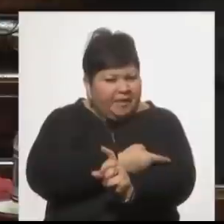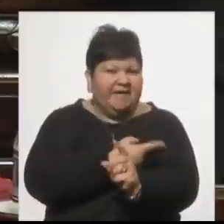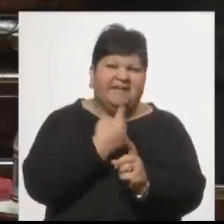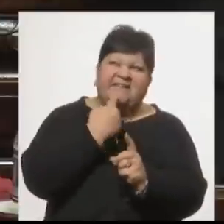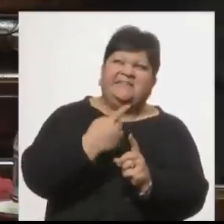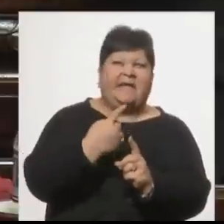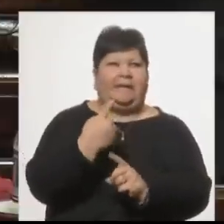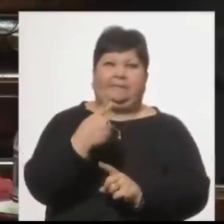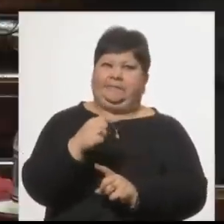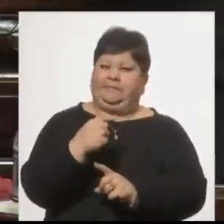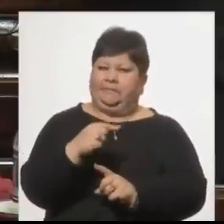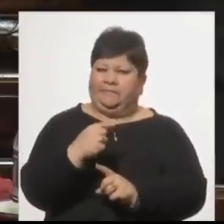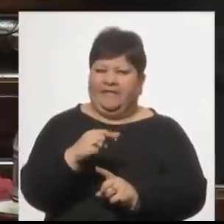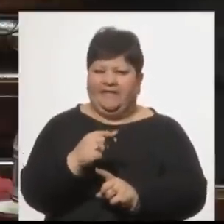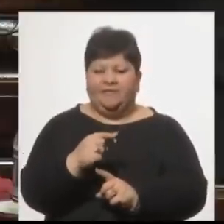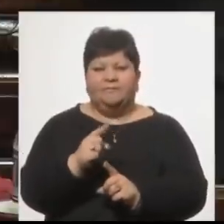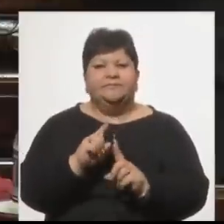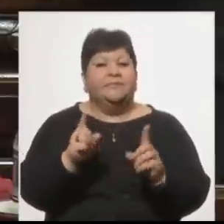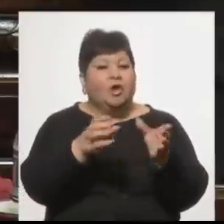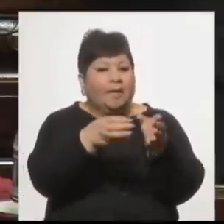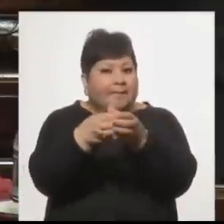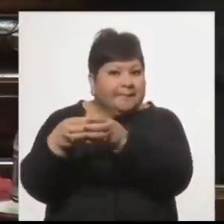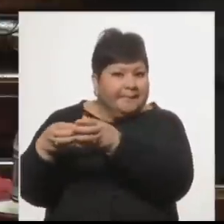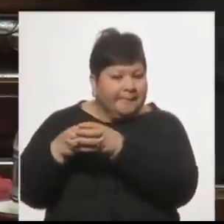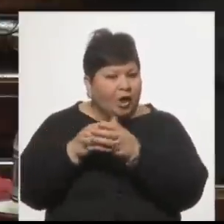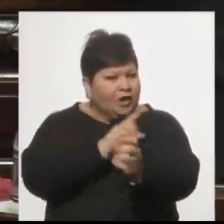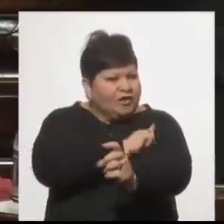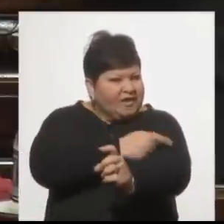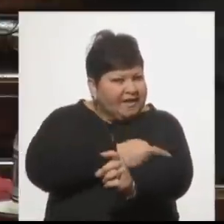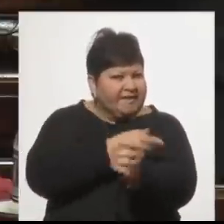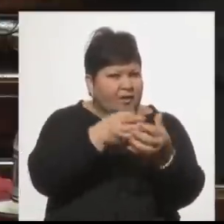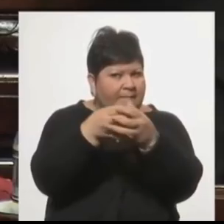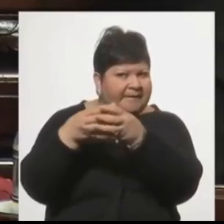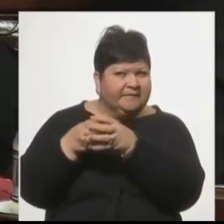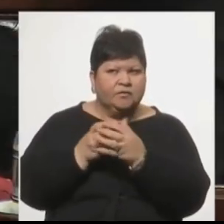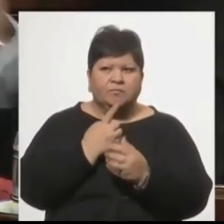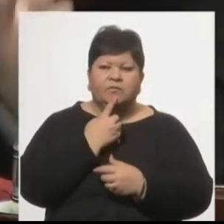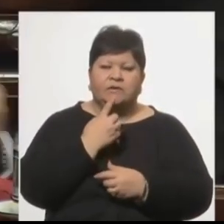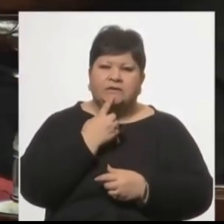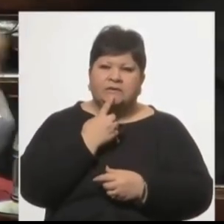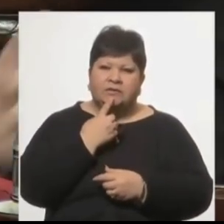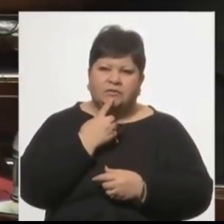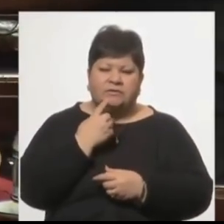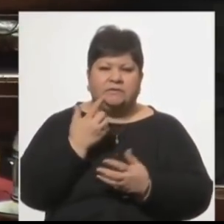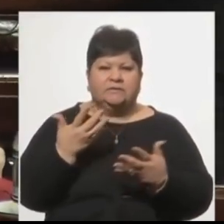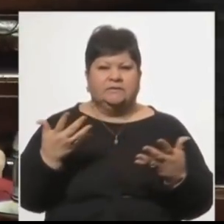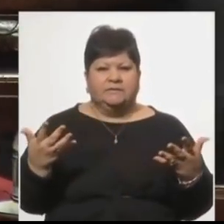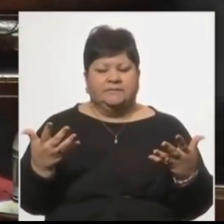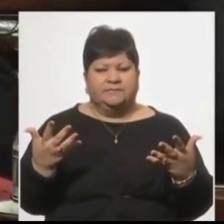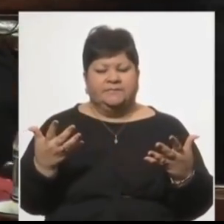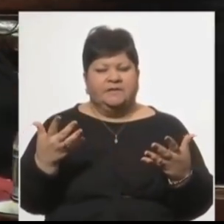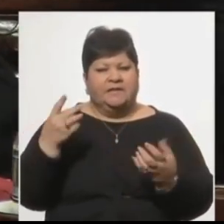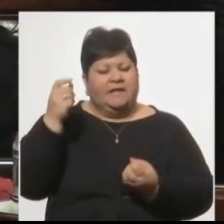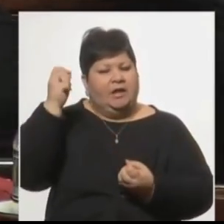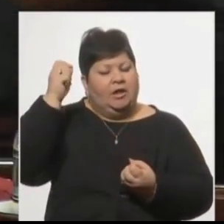La partidocracia es la que le ha dado consistencia a la vida democrática. La opinión pública es diversa. La opinión de